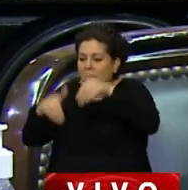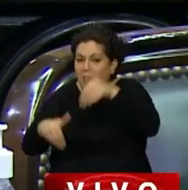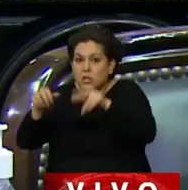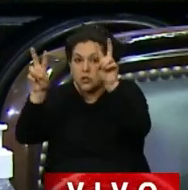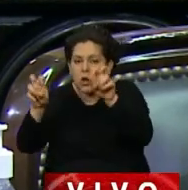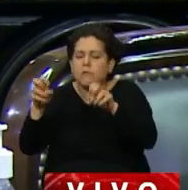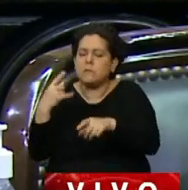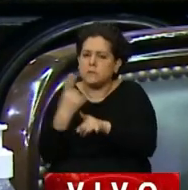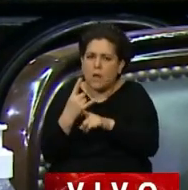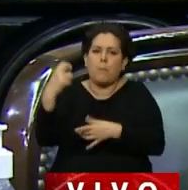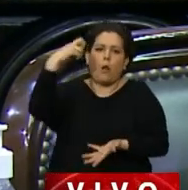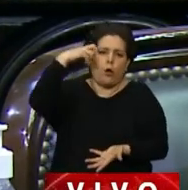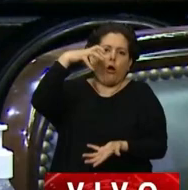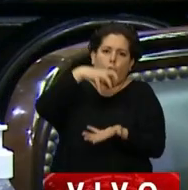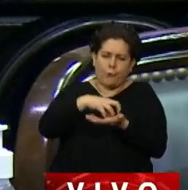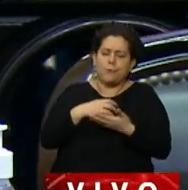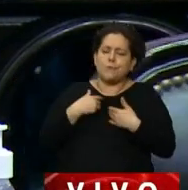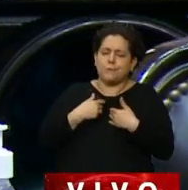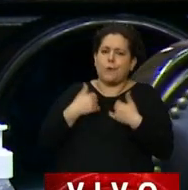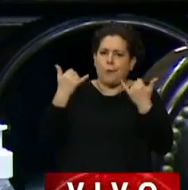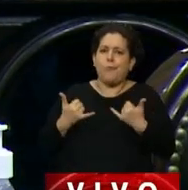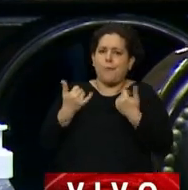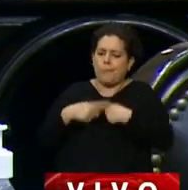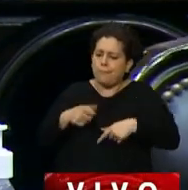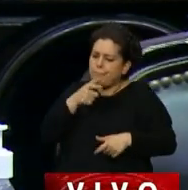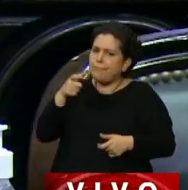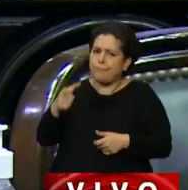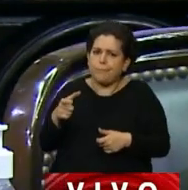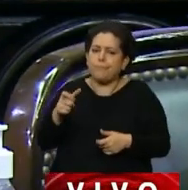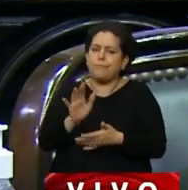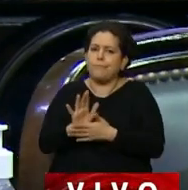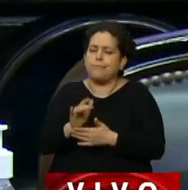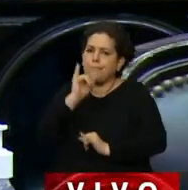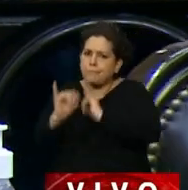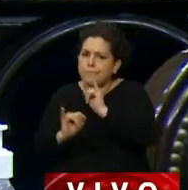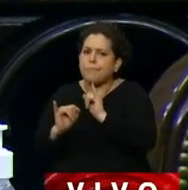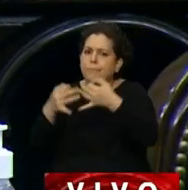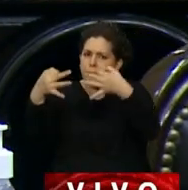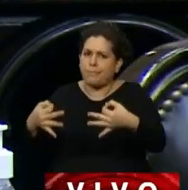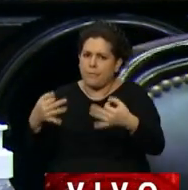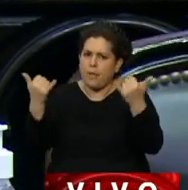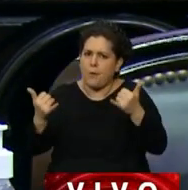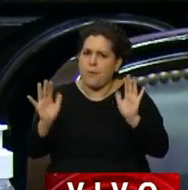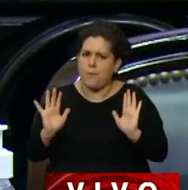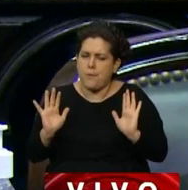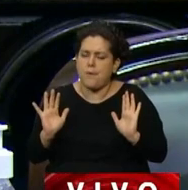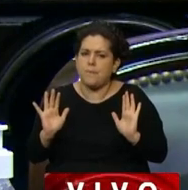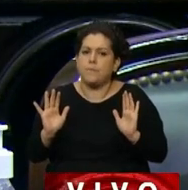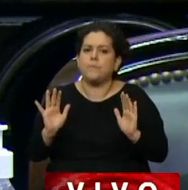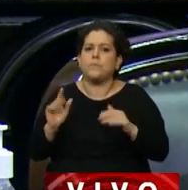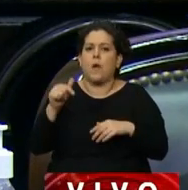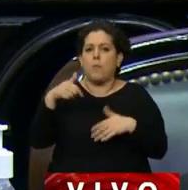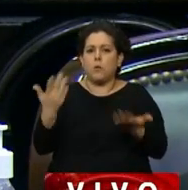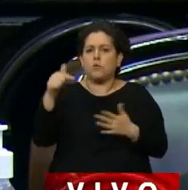este Congreso supo darle una gran respuesta. Y en eso, acá hay un